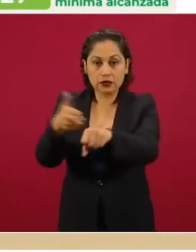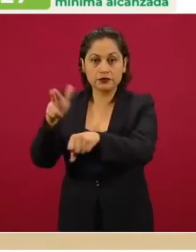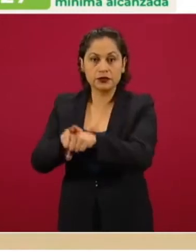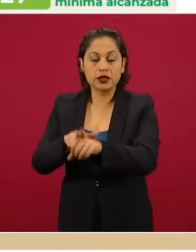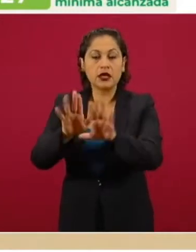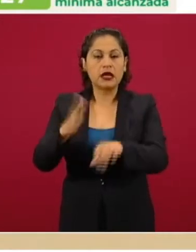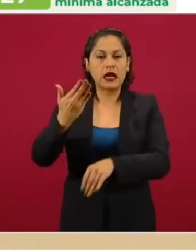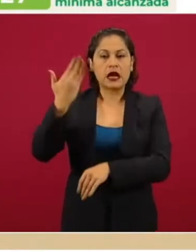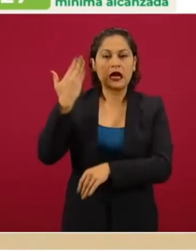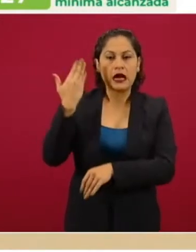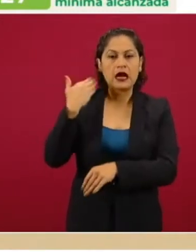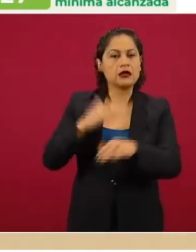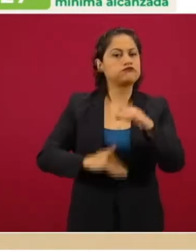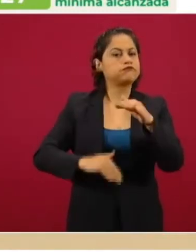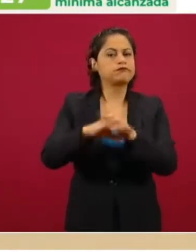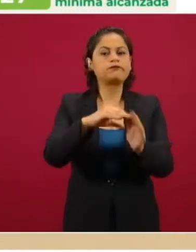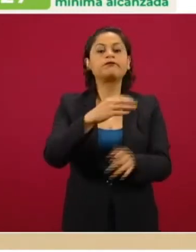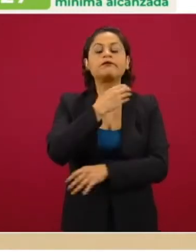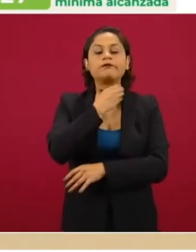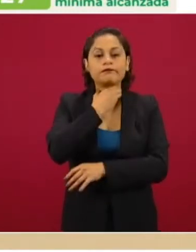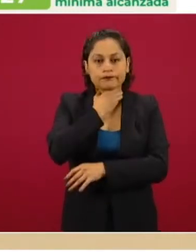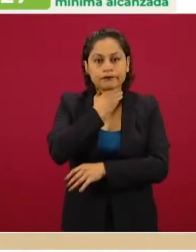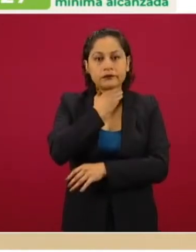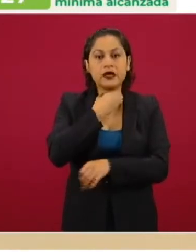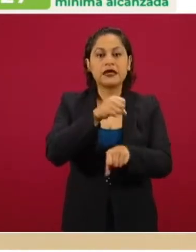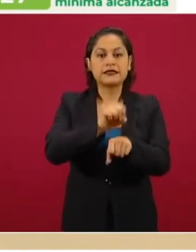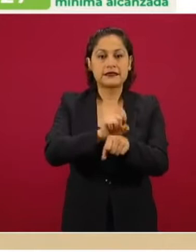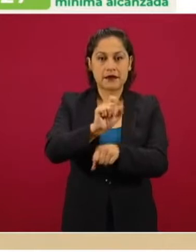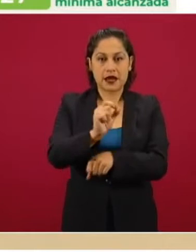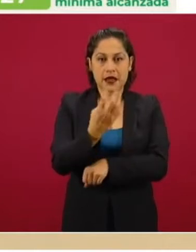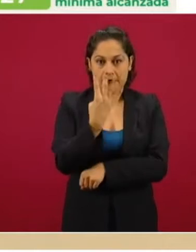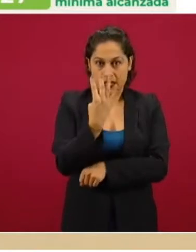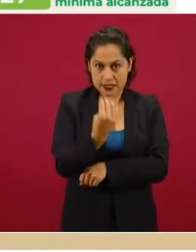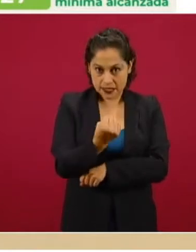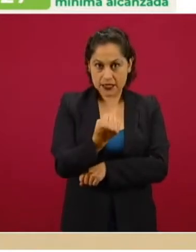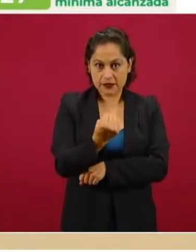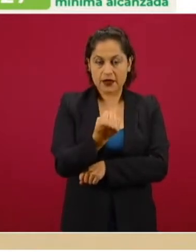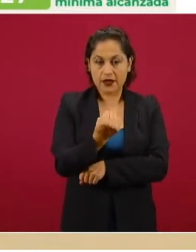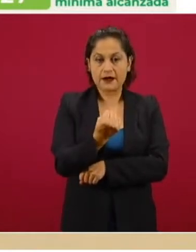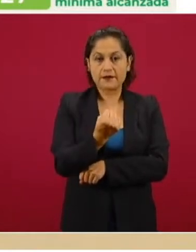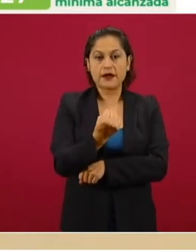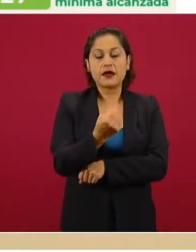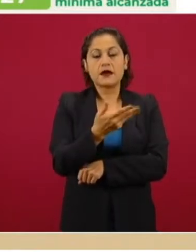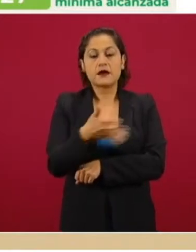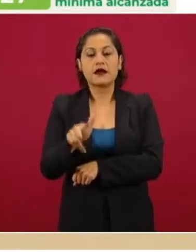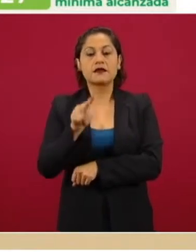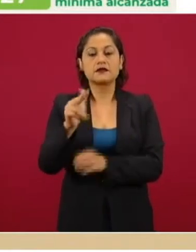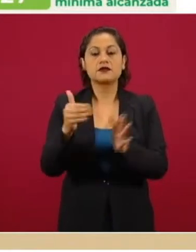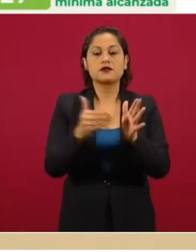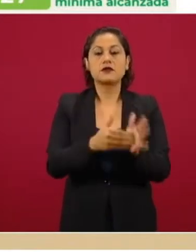máximo de ocupación hospitalaria también en la semana 29 de 18.223